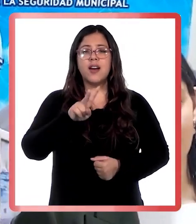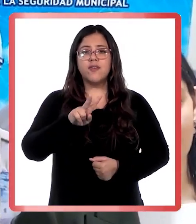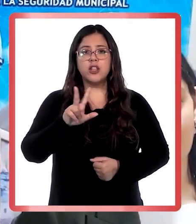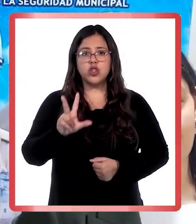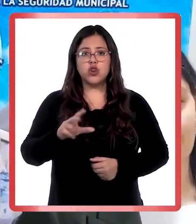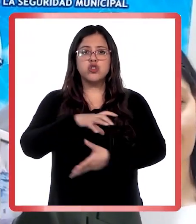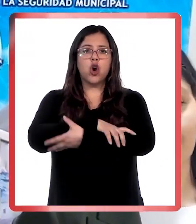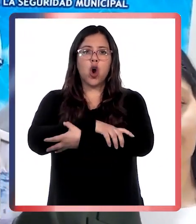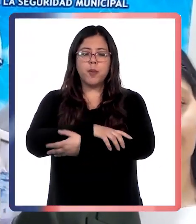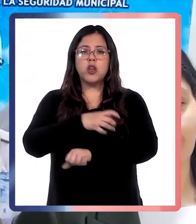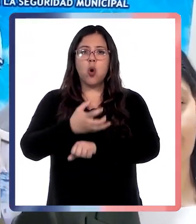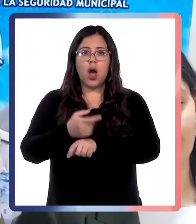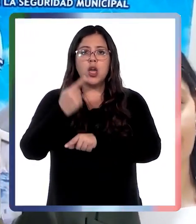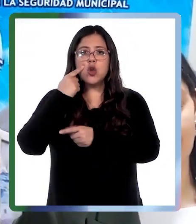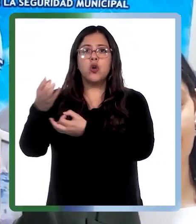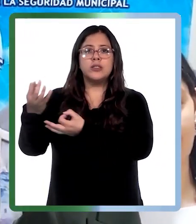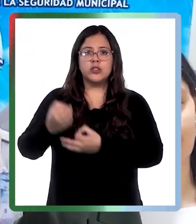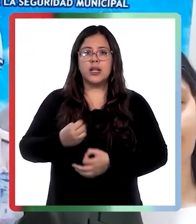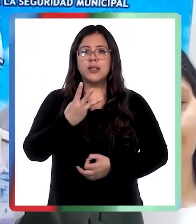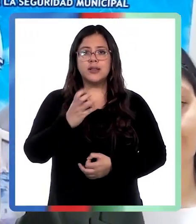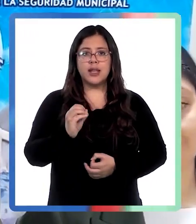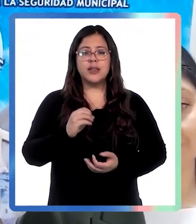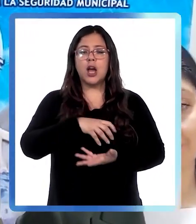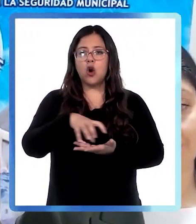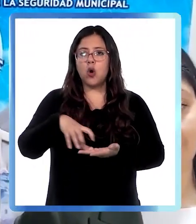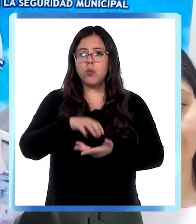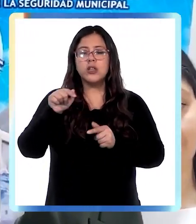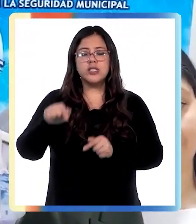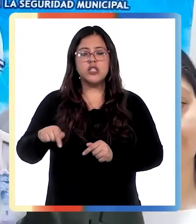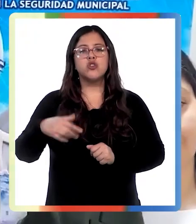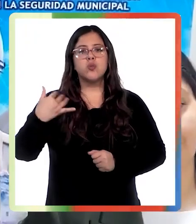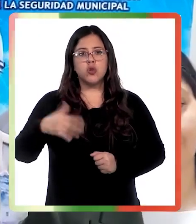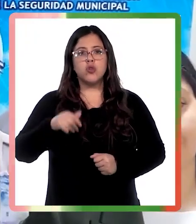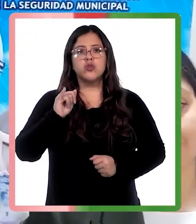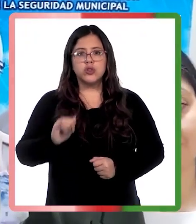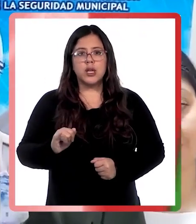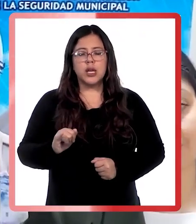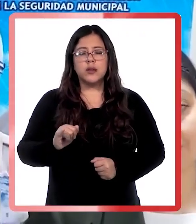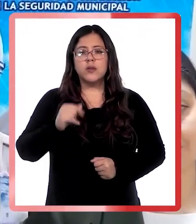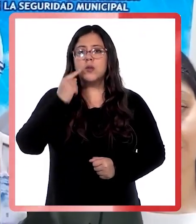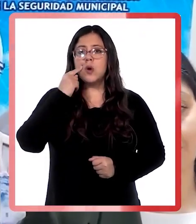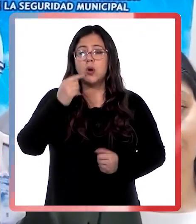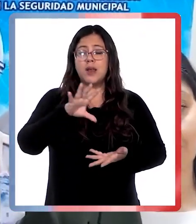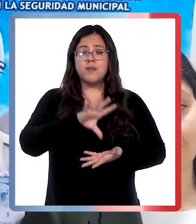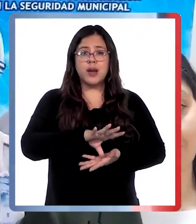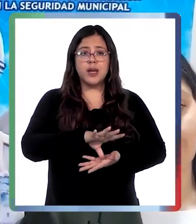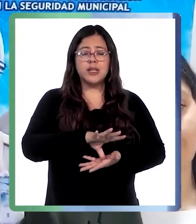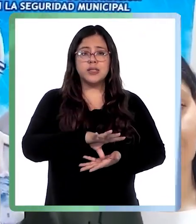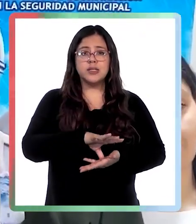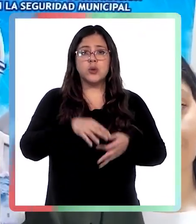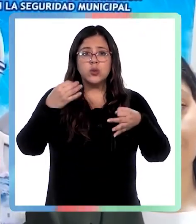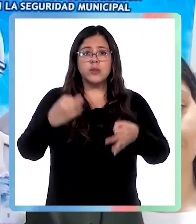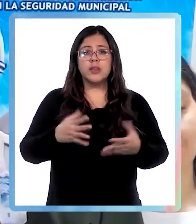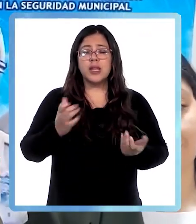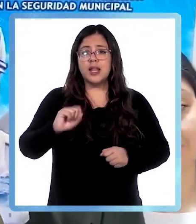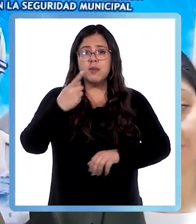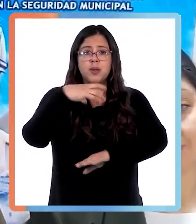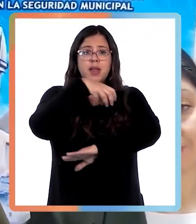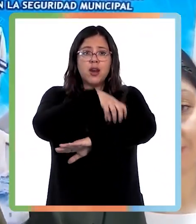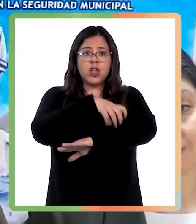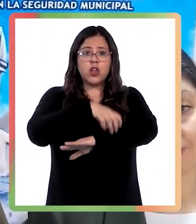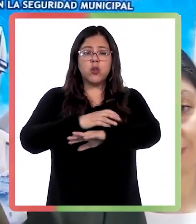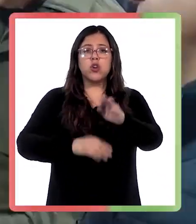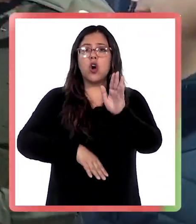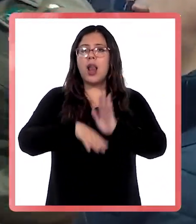28 convenios de un total de 30 comunas Así que eso es muy destacable ya que a nivel nacional estamos dentro de las primeras